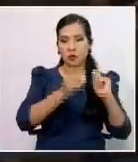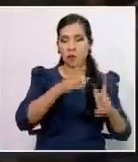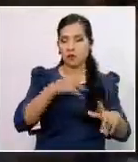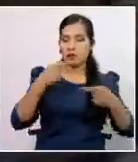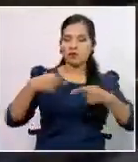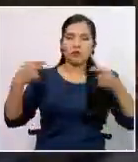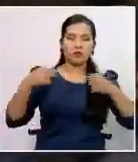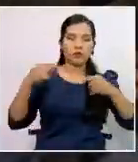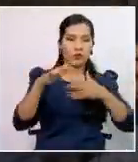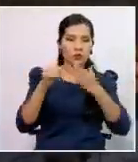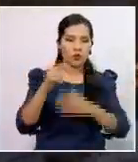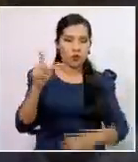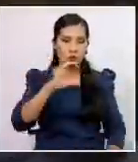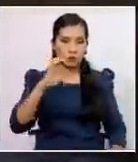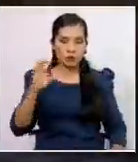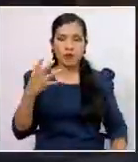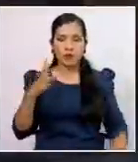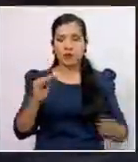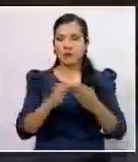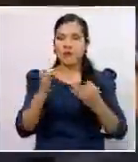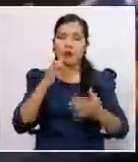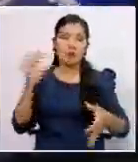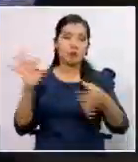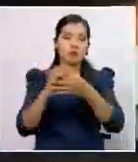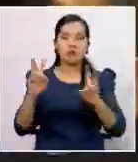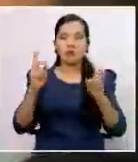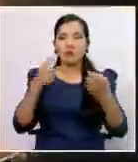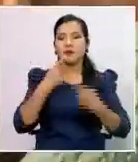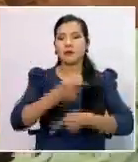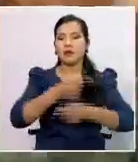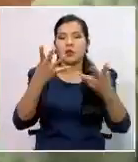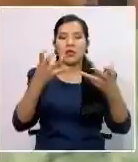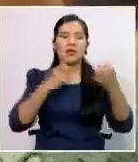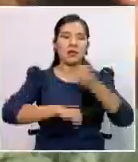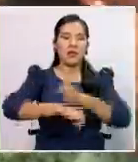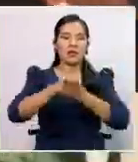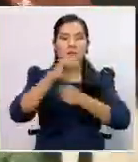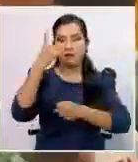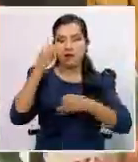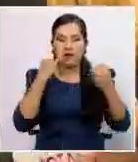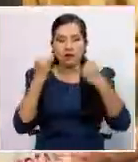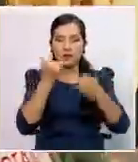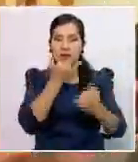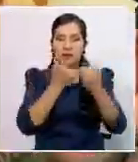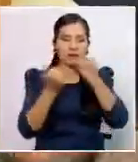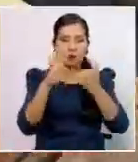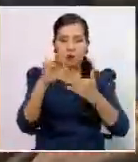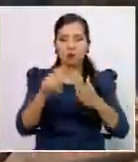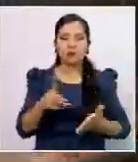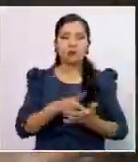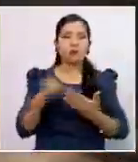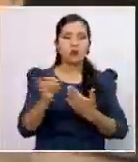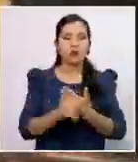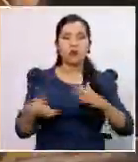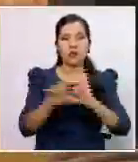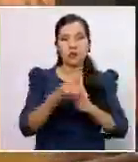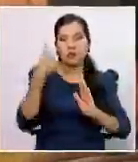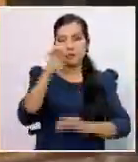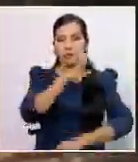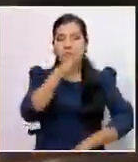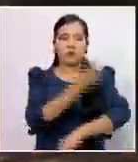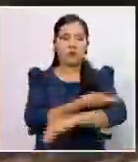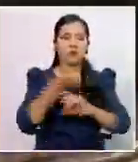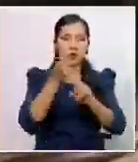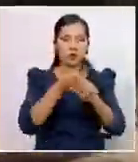Ahora aliados políticos decidieron iniciar una campaña de desinformación respecto al contenido del proyecto de ley de fortalecimiento a la lucha contra